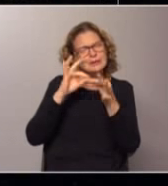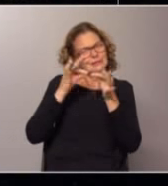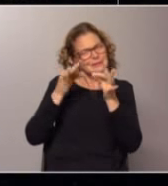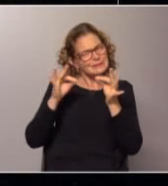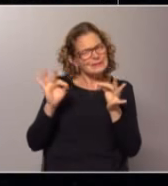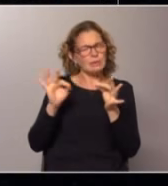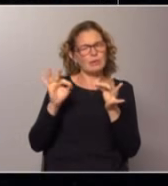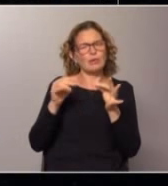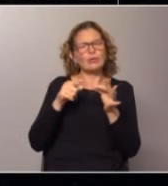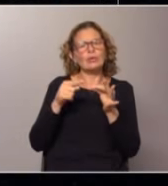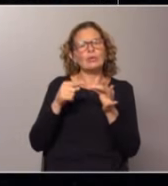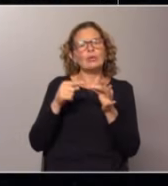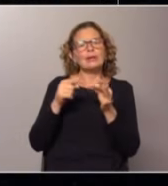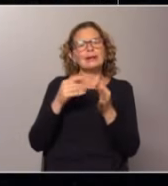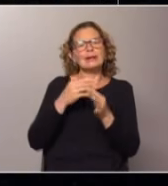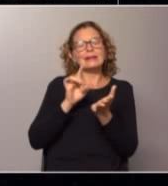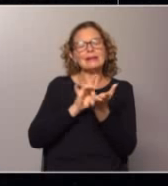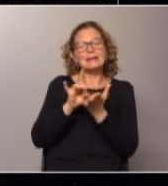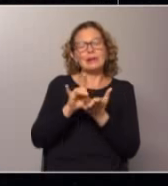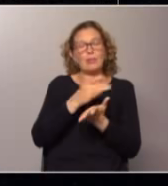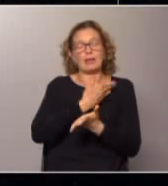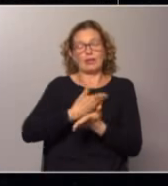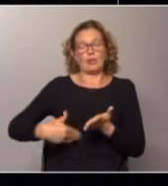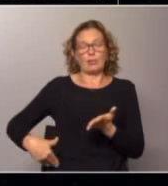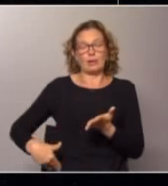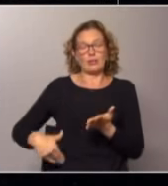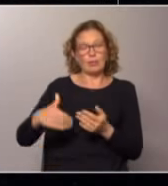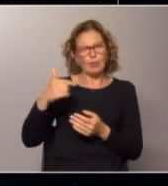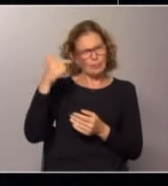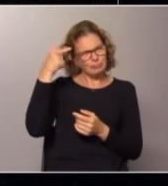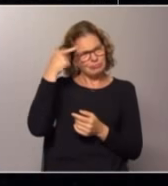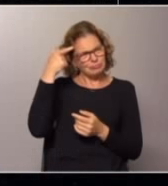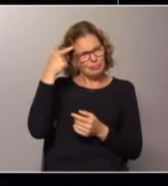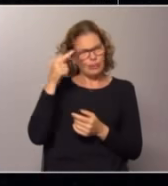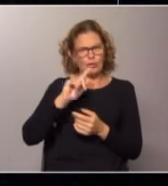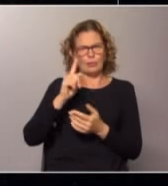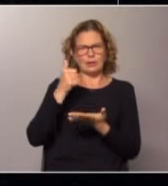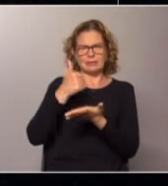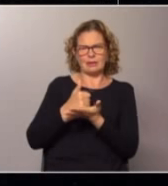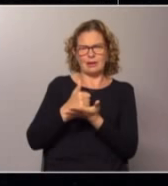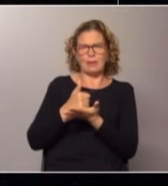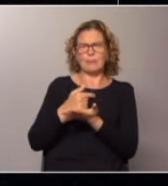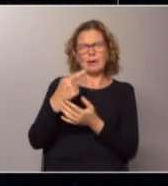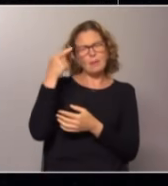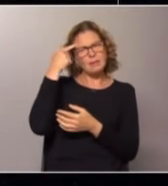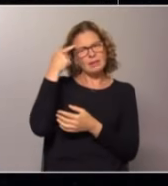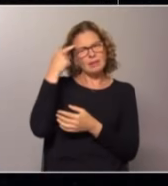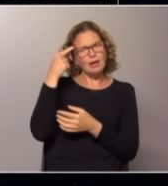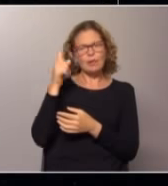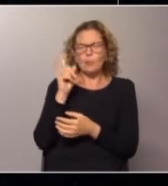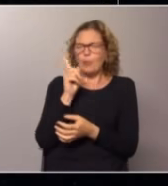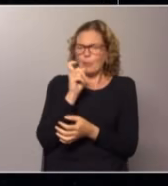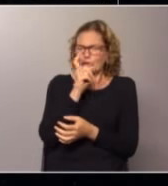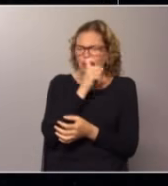en nuestros sistemas de gobierno nuestra incluso nuestra nuestro cerebro no está diseñado para pensar realidades complejas